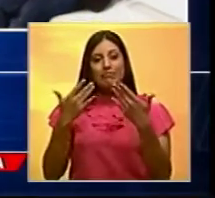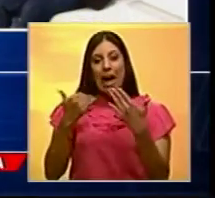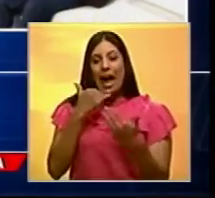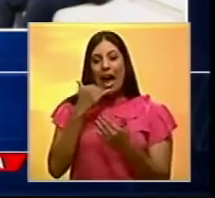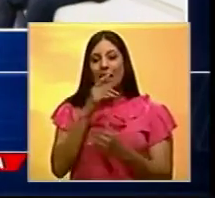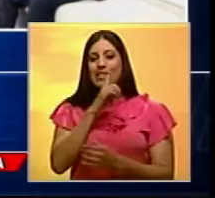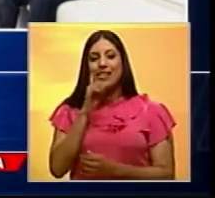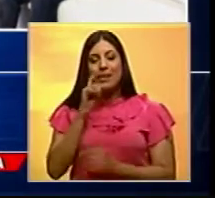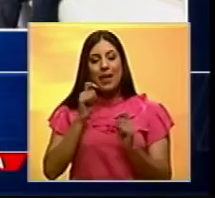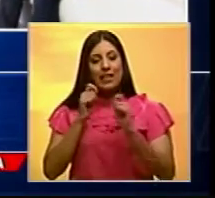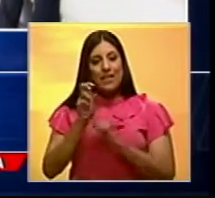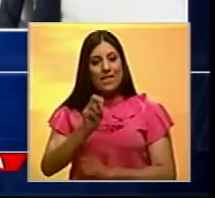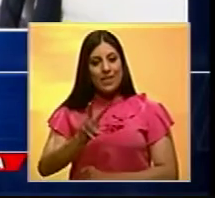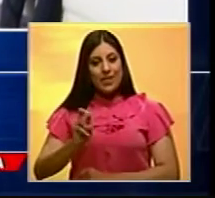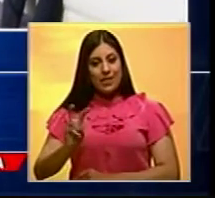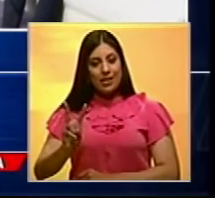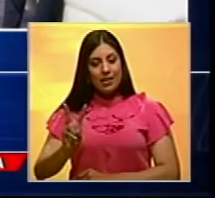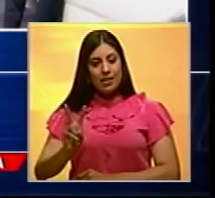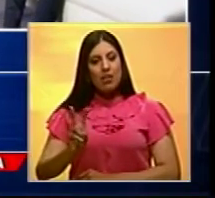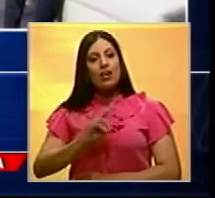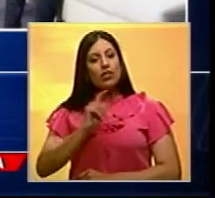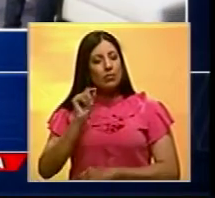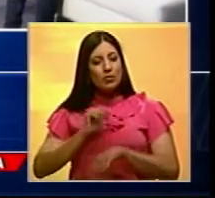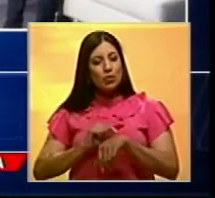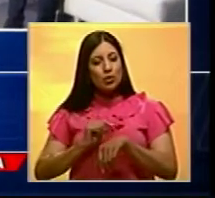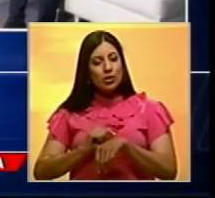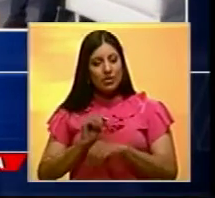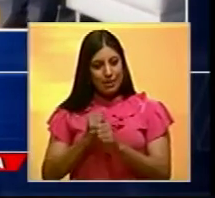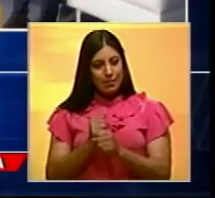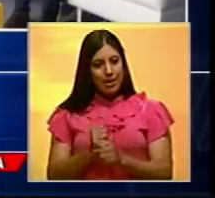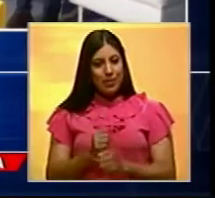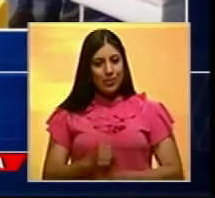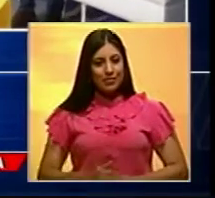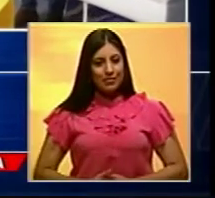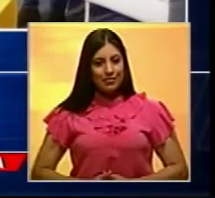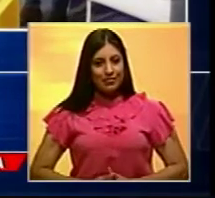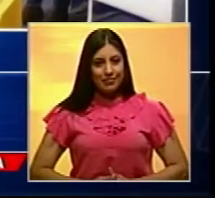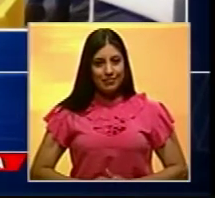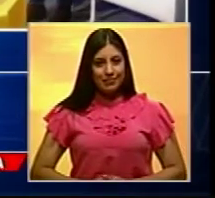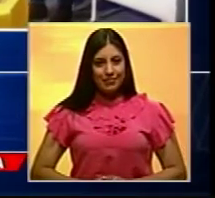la etiqueta Entrevista Bebé. Esto es en tan solo minutos. Los esperamos.